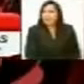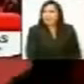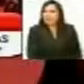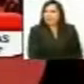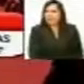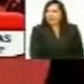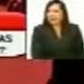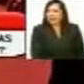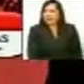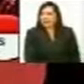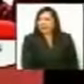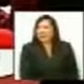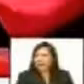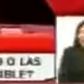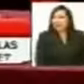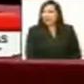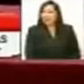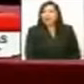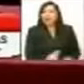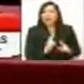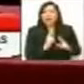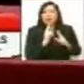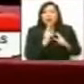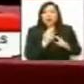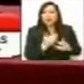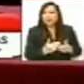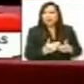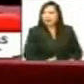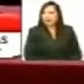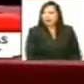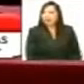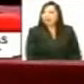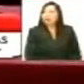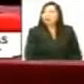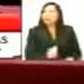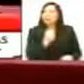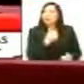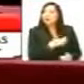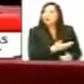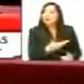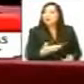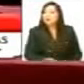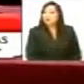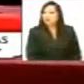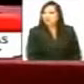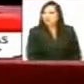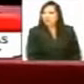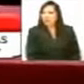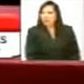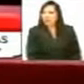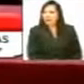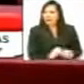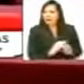sido indicadas. Sí, la recuperación de activos y la repatriación de activos es